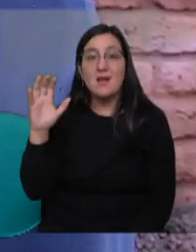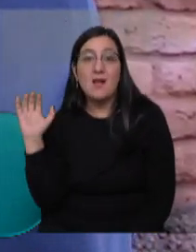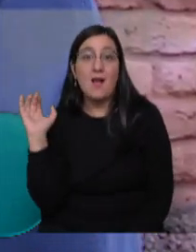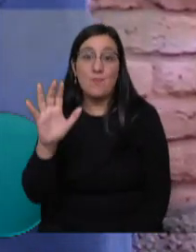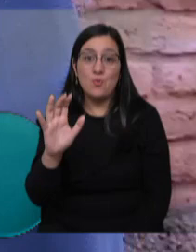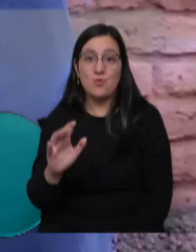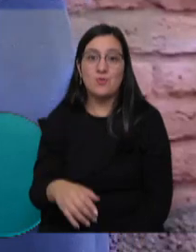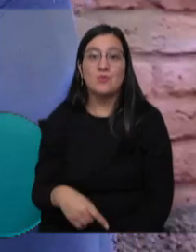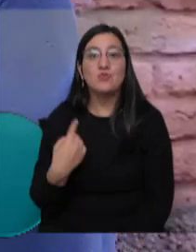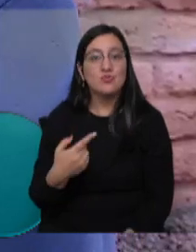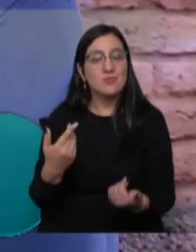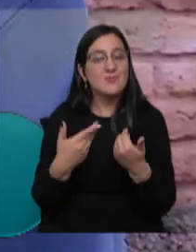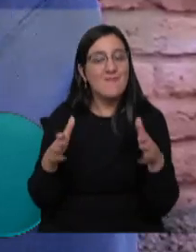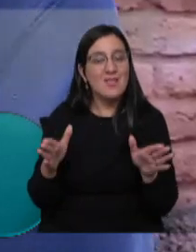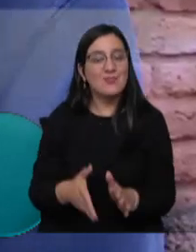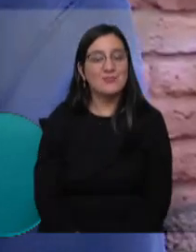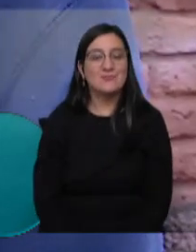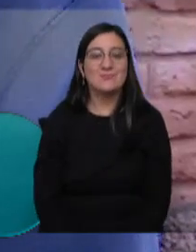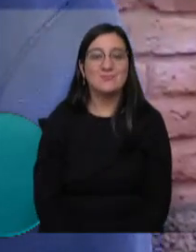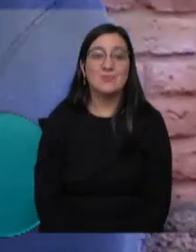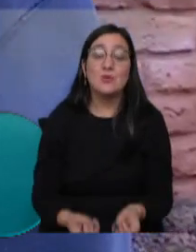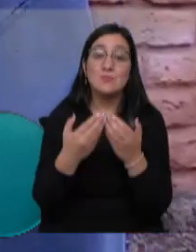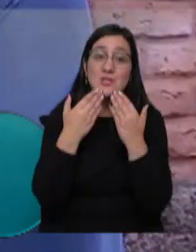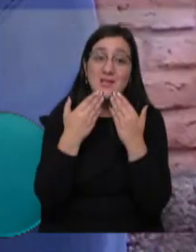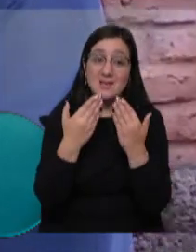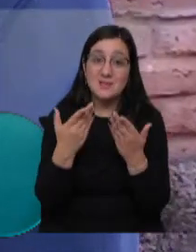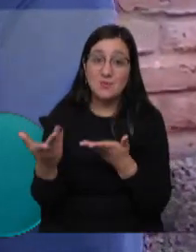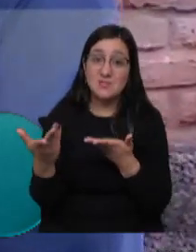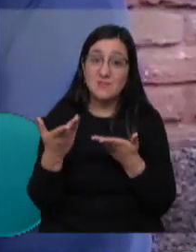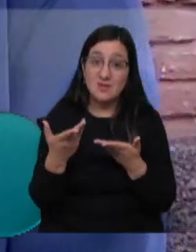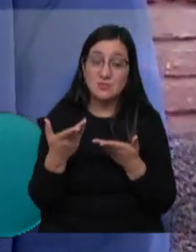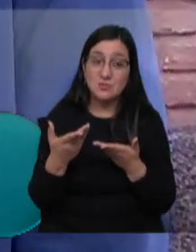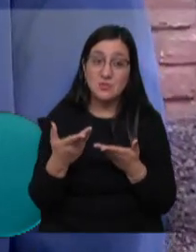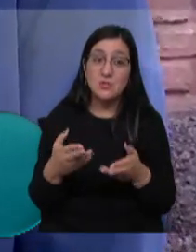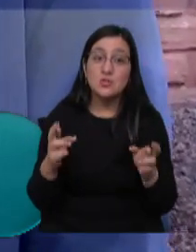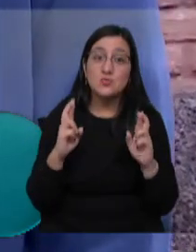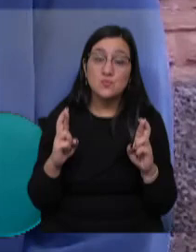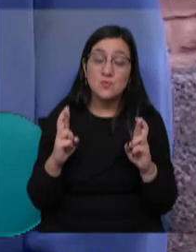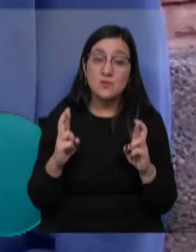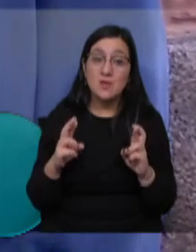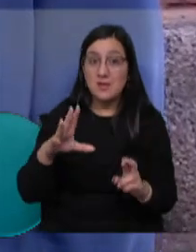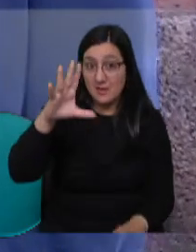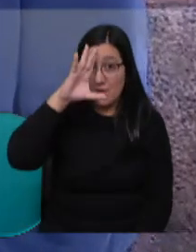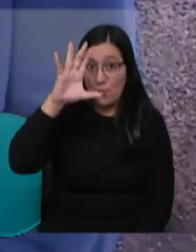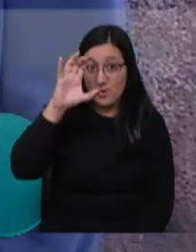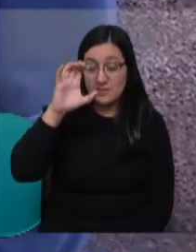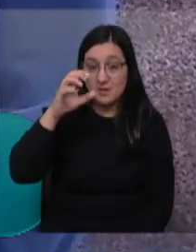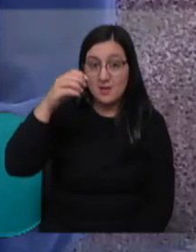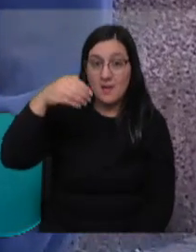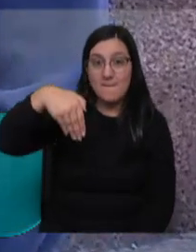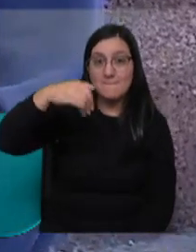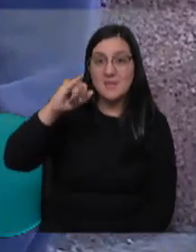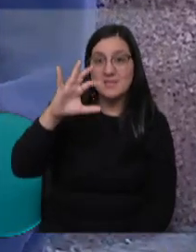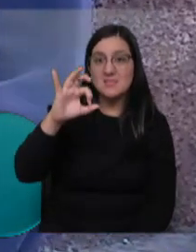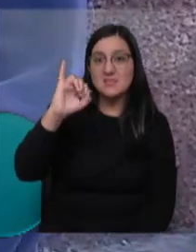también estamos como medio abiertos a eso. Buenísimo, Diana, muchísimas gracias por recibirnos. El mayor de los éxitos, y recuerden, en Misioneras